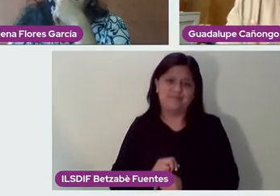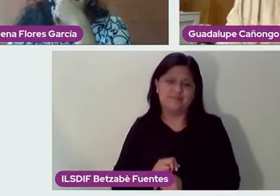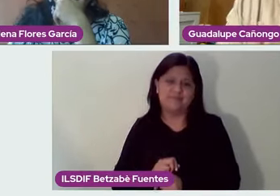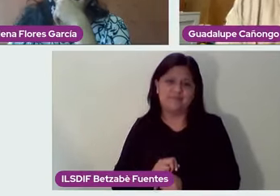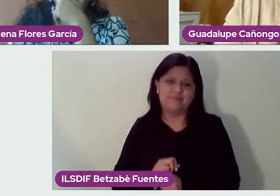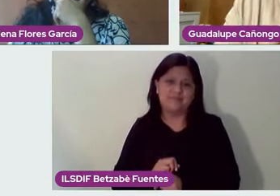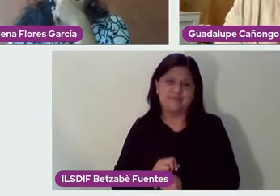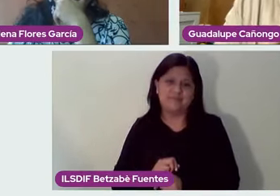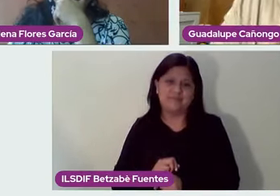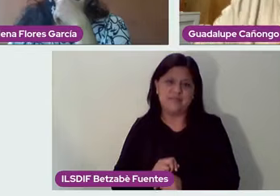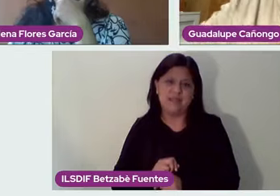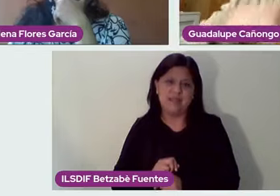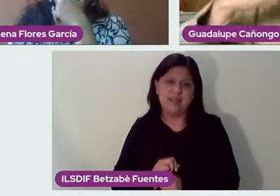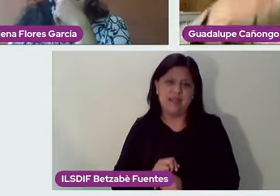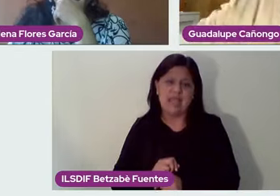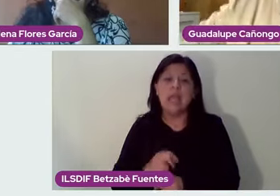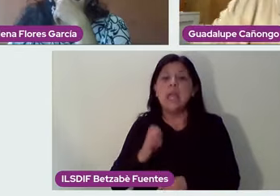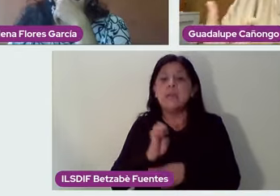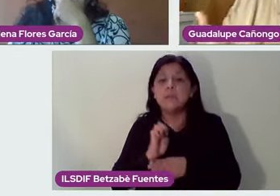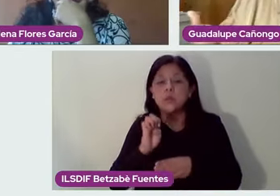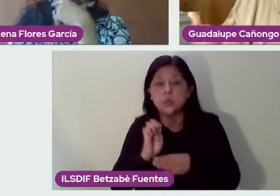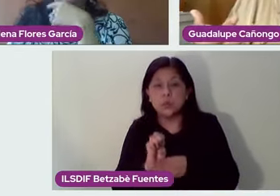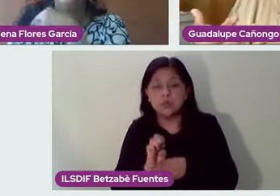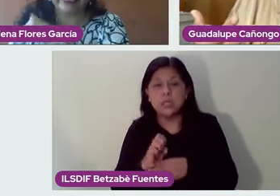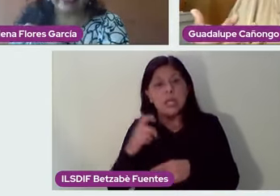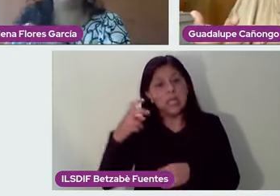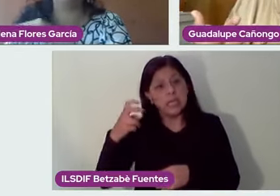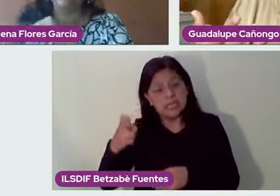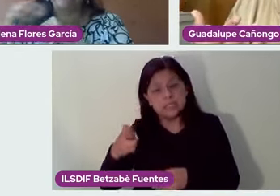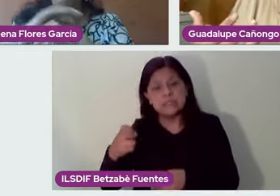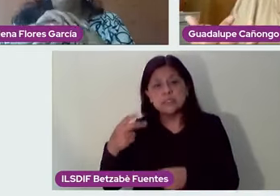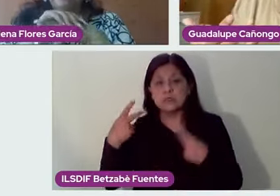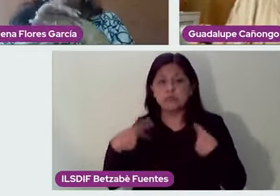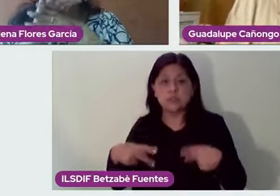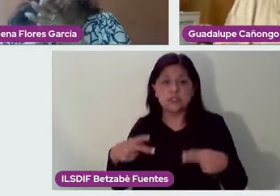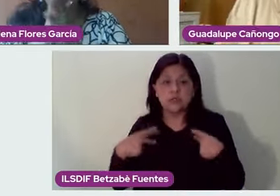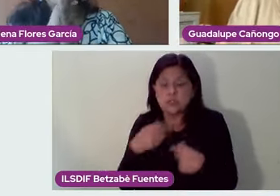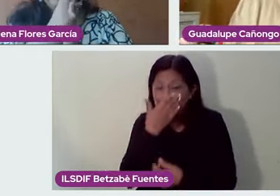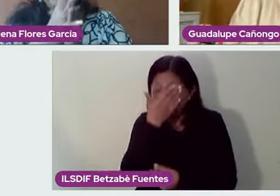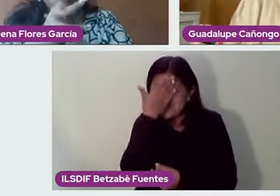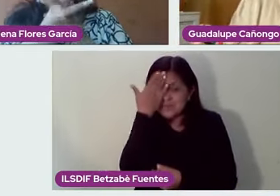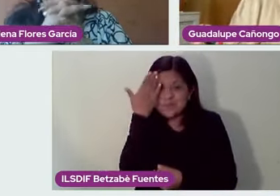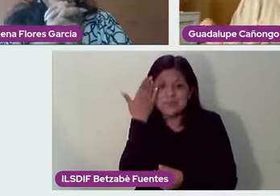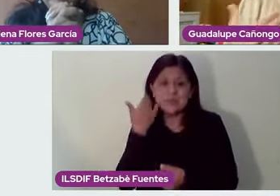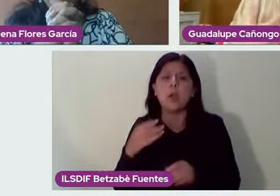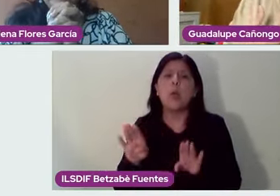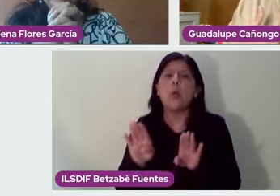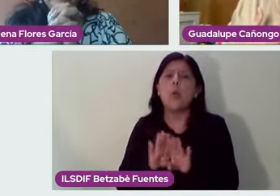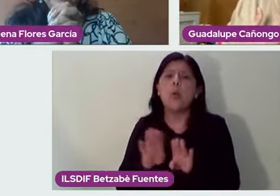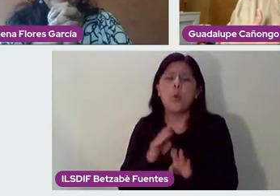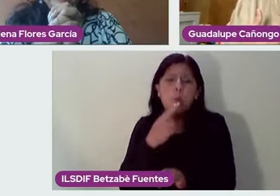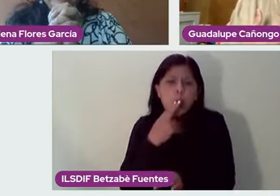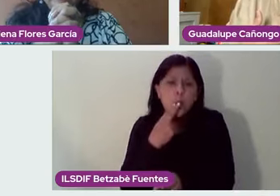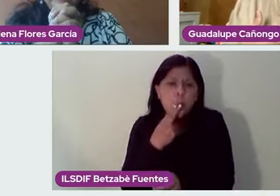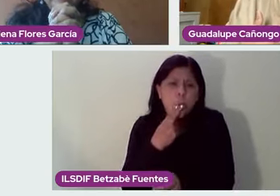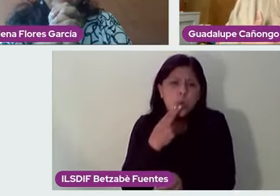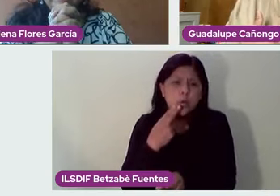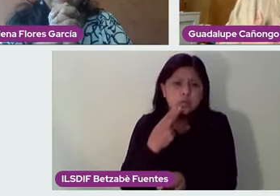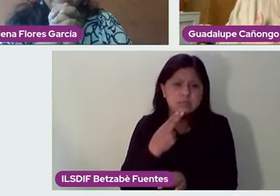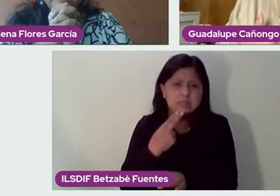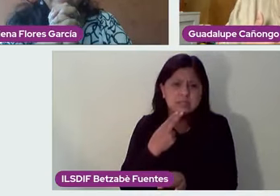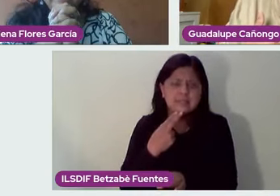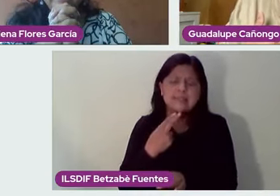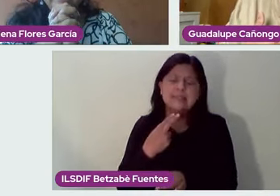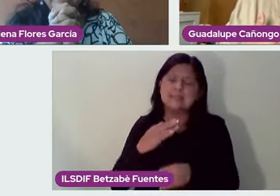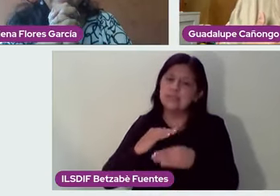podríamos decir, una hasta victimización, ¿no? Porque es, si ya de por sí estaba yo estresada,